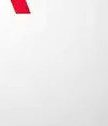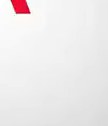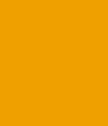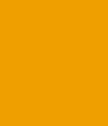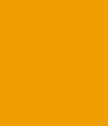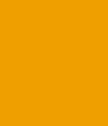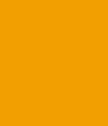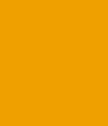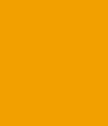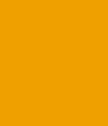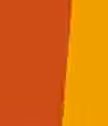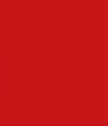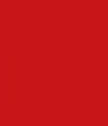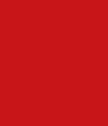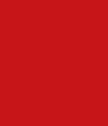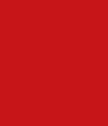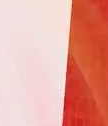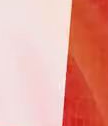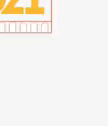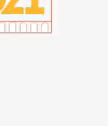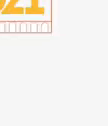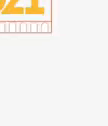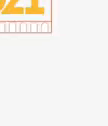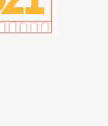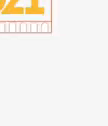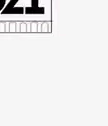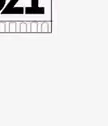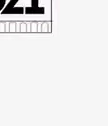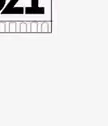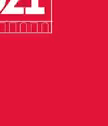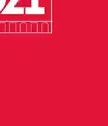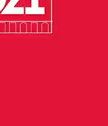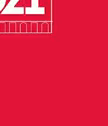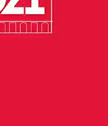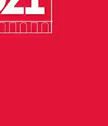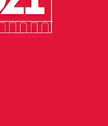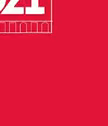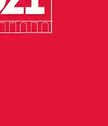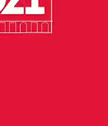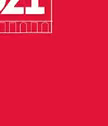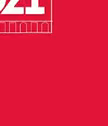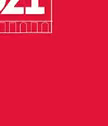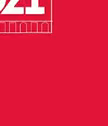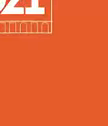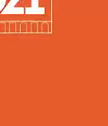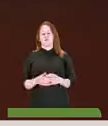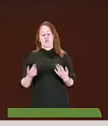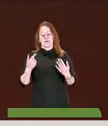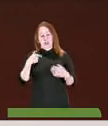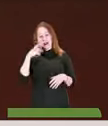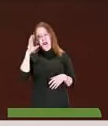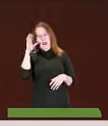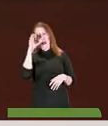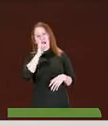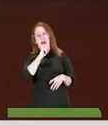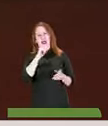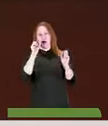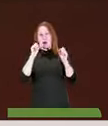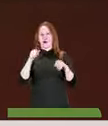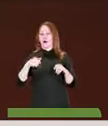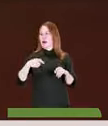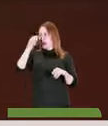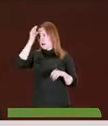Adriana y ciudadanos, muchas gracias. Adriana, acabo de descubrir que yo podría ser el padre de